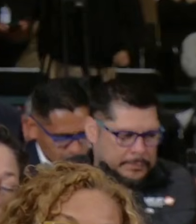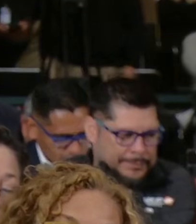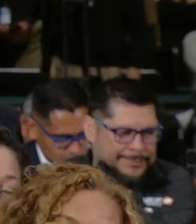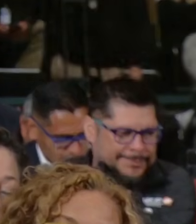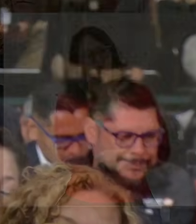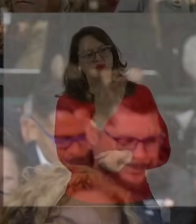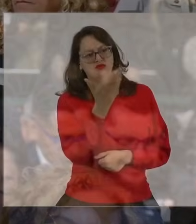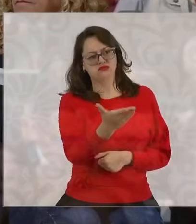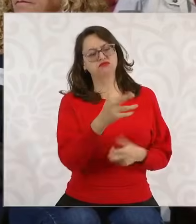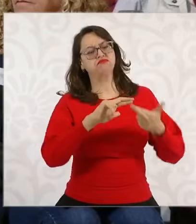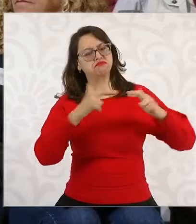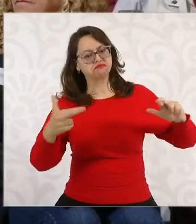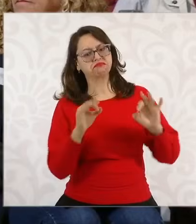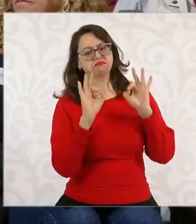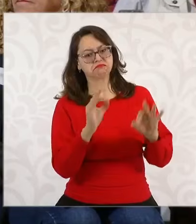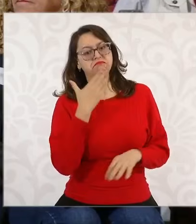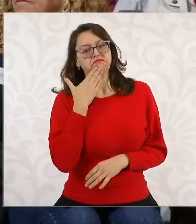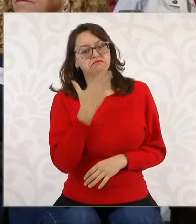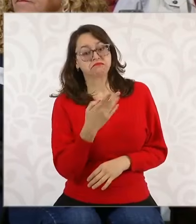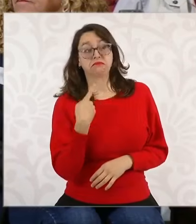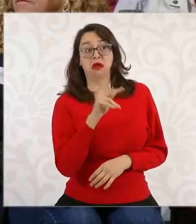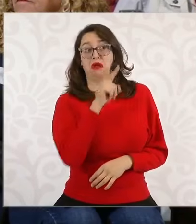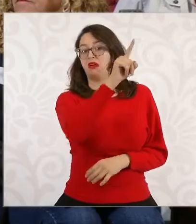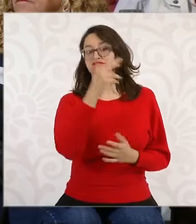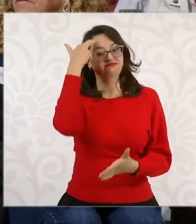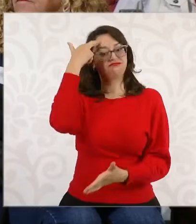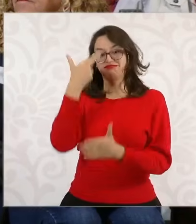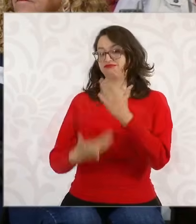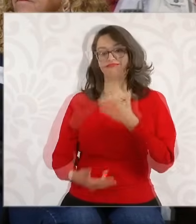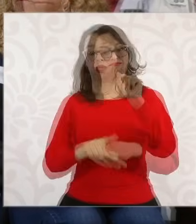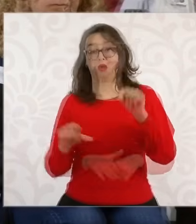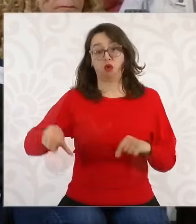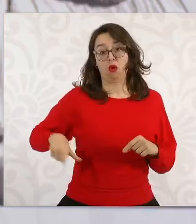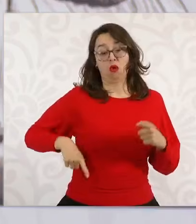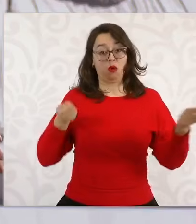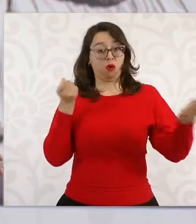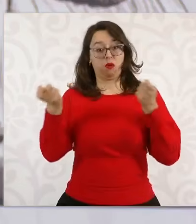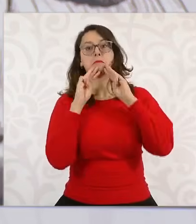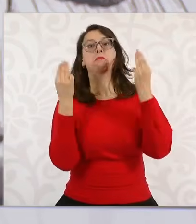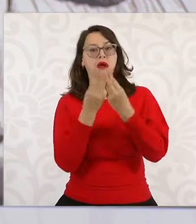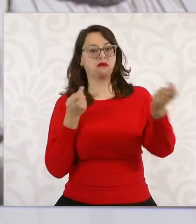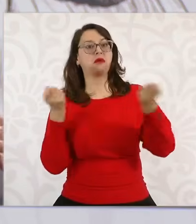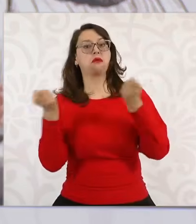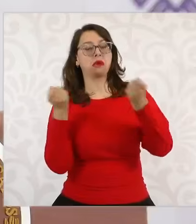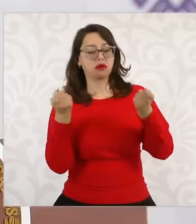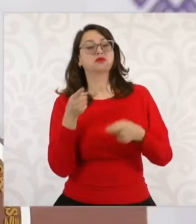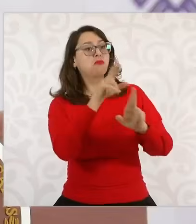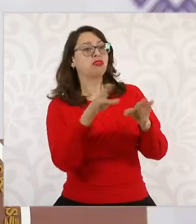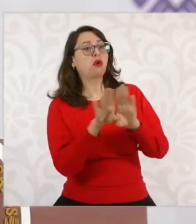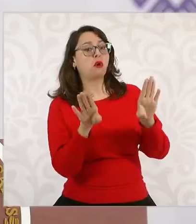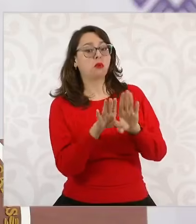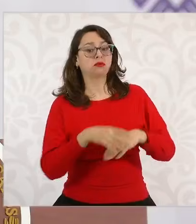the cartels do. Que no es usted quien gobierna México, sino que son los cárteles quienes lo hacen. Pues que es falso. Eso no quiere decir